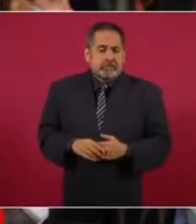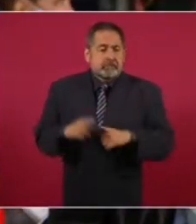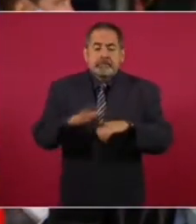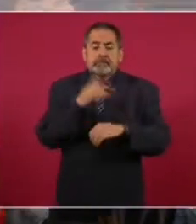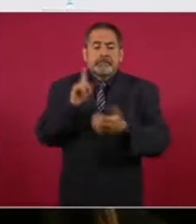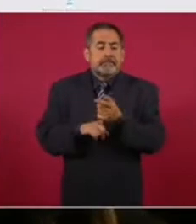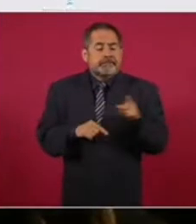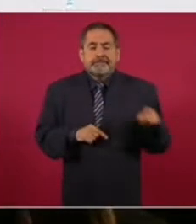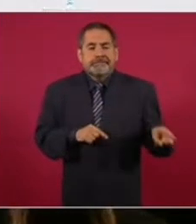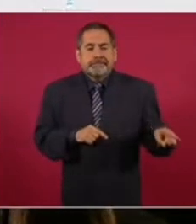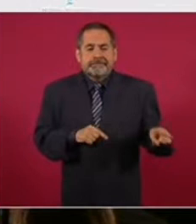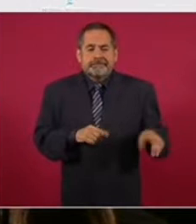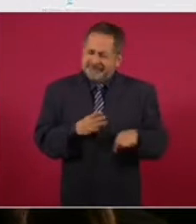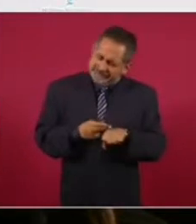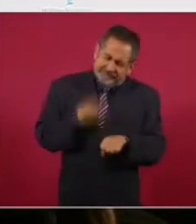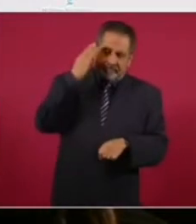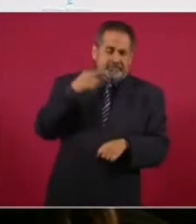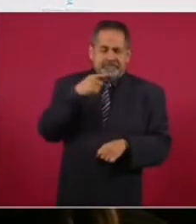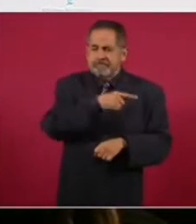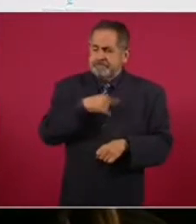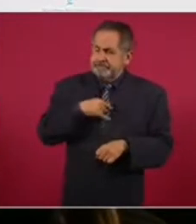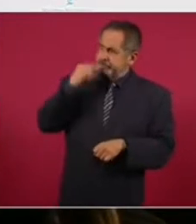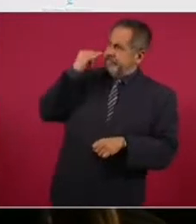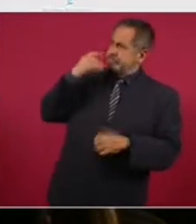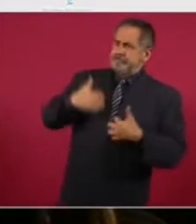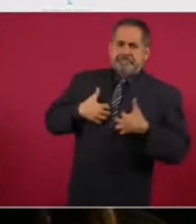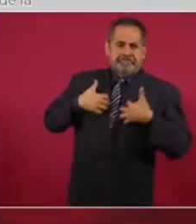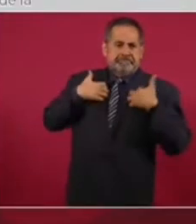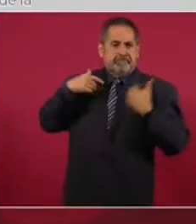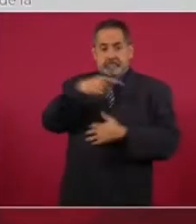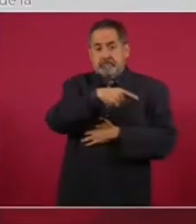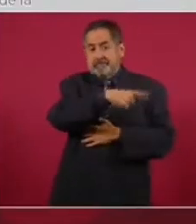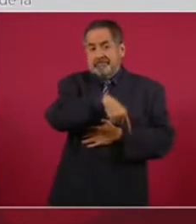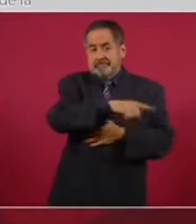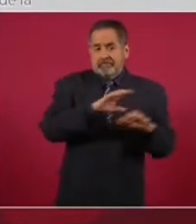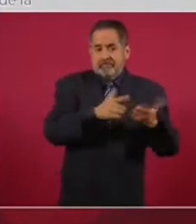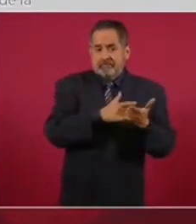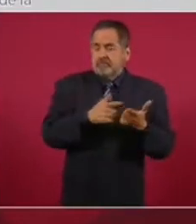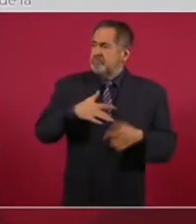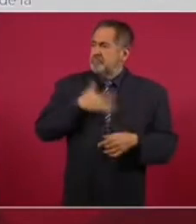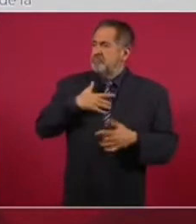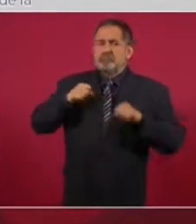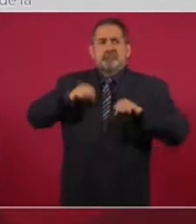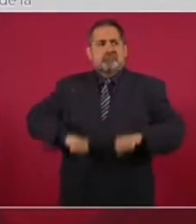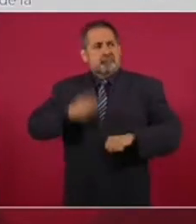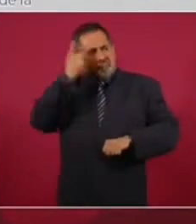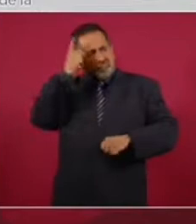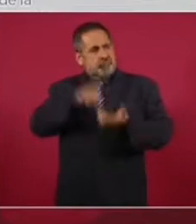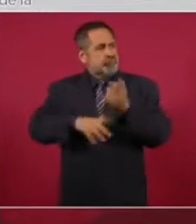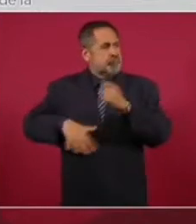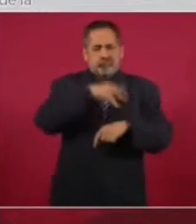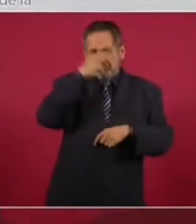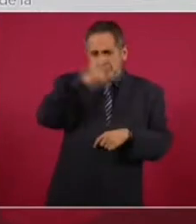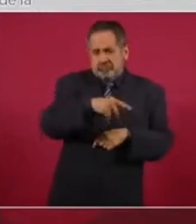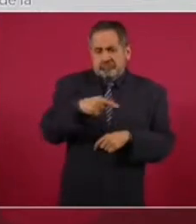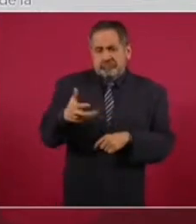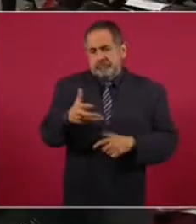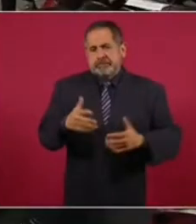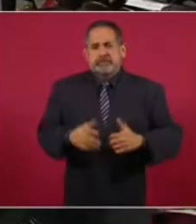porque están muy ofendidos, porque se sentían los dueños de México y se